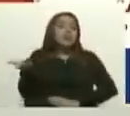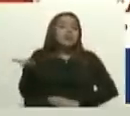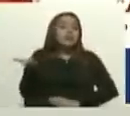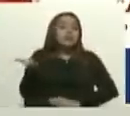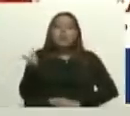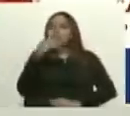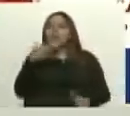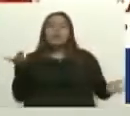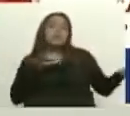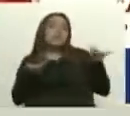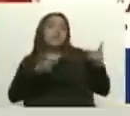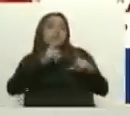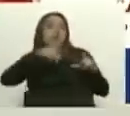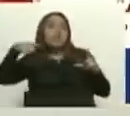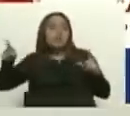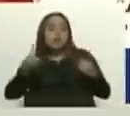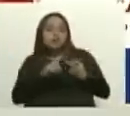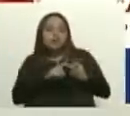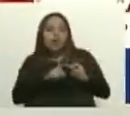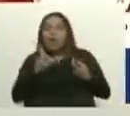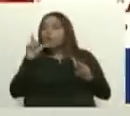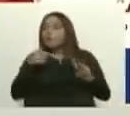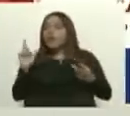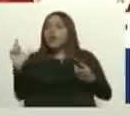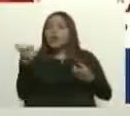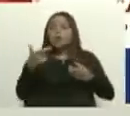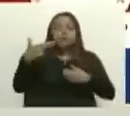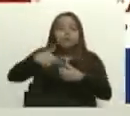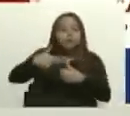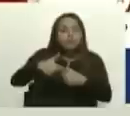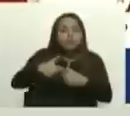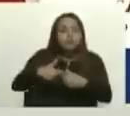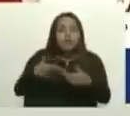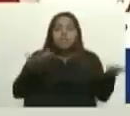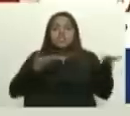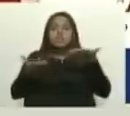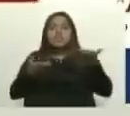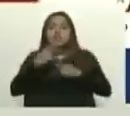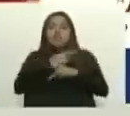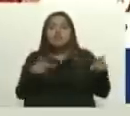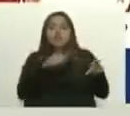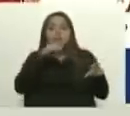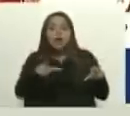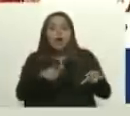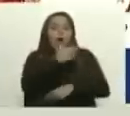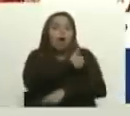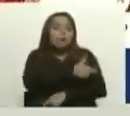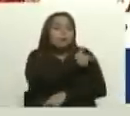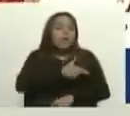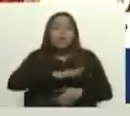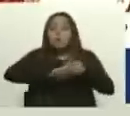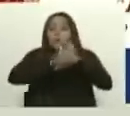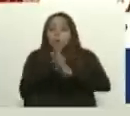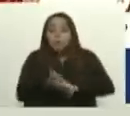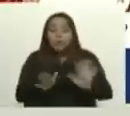servicio eléctrico, no hay gasolina, los servicios públicos no funcionan, los hospitales no funcionan. Es el colapso.